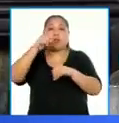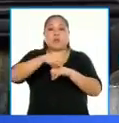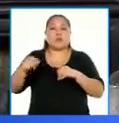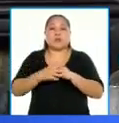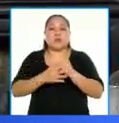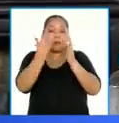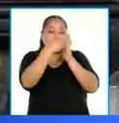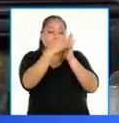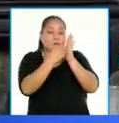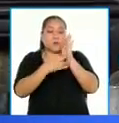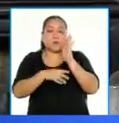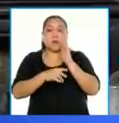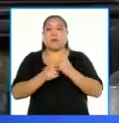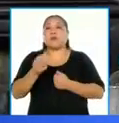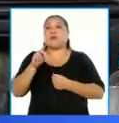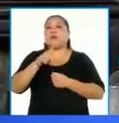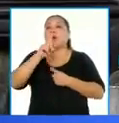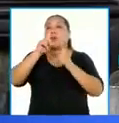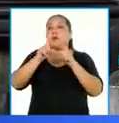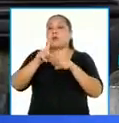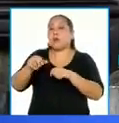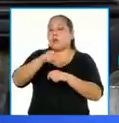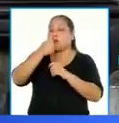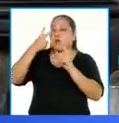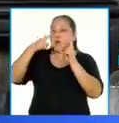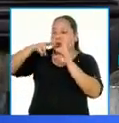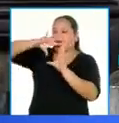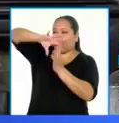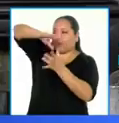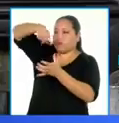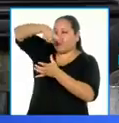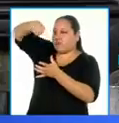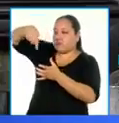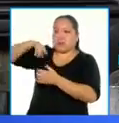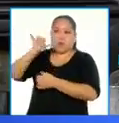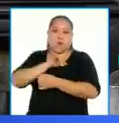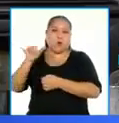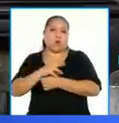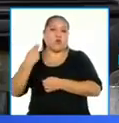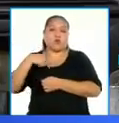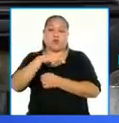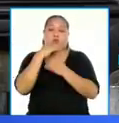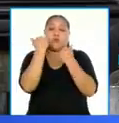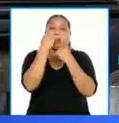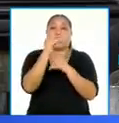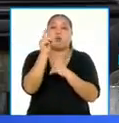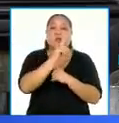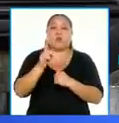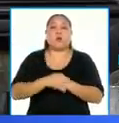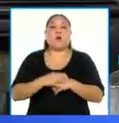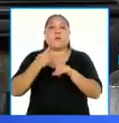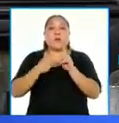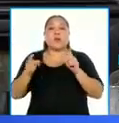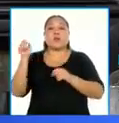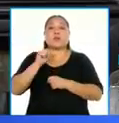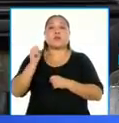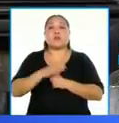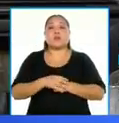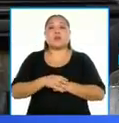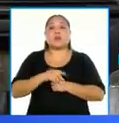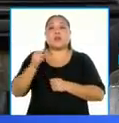Pueden consultar en cualquier otro país del mundo y es lo mismo. No es algo que nosotros estemos limitando, pero reitero, tienen un periodo